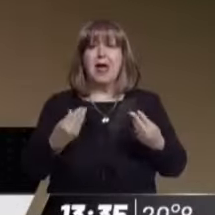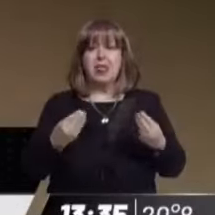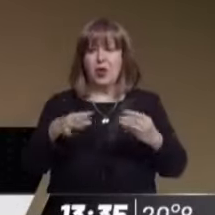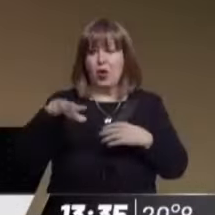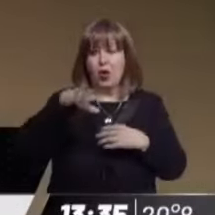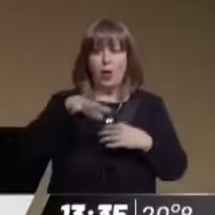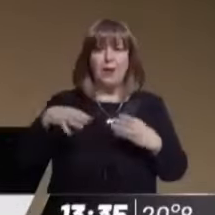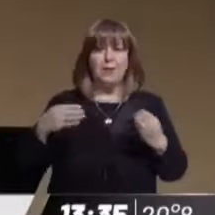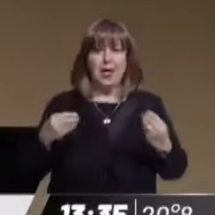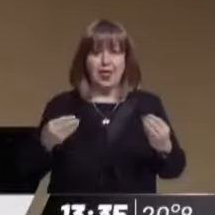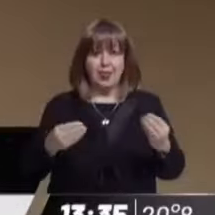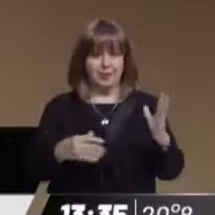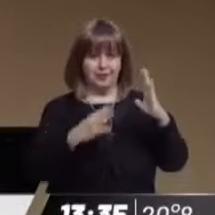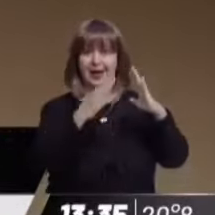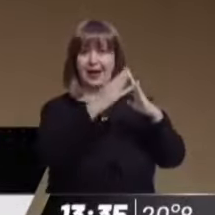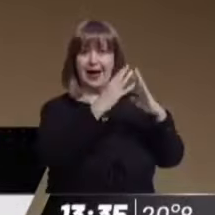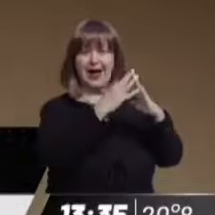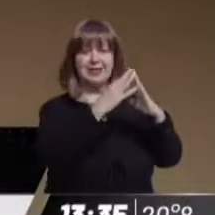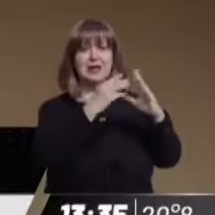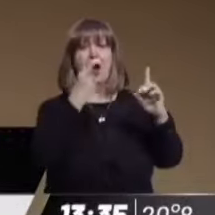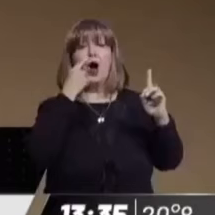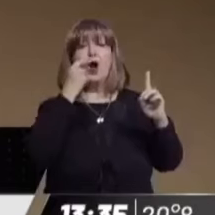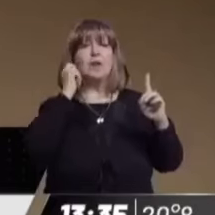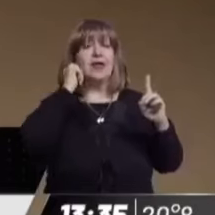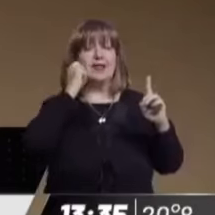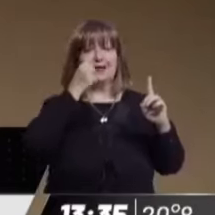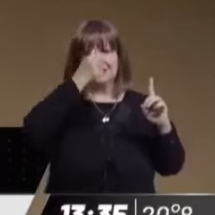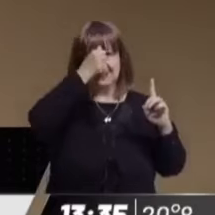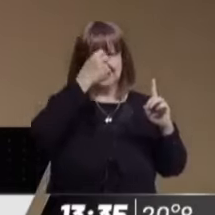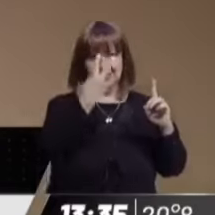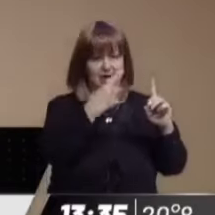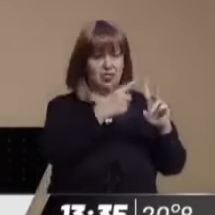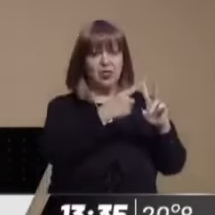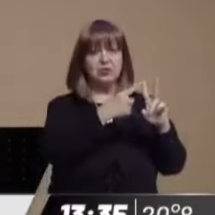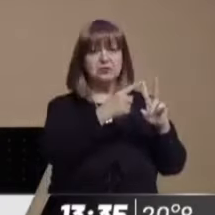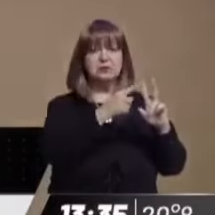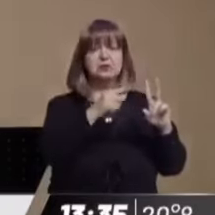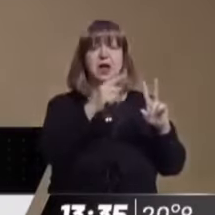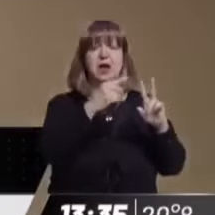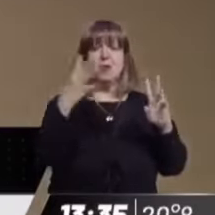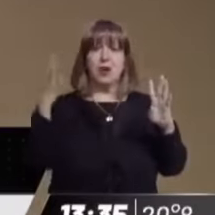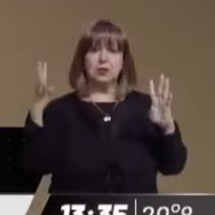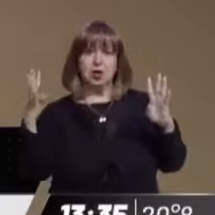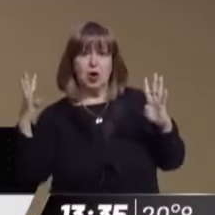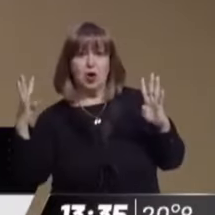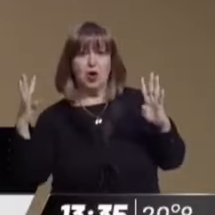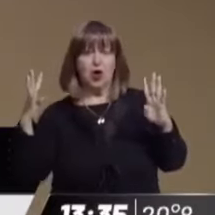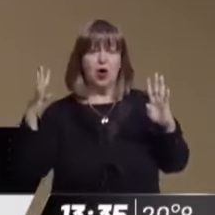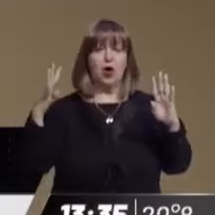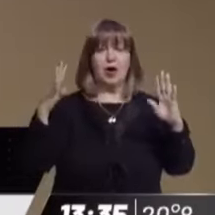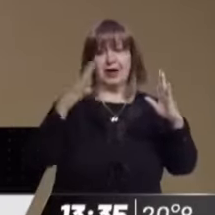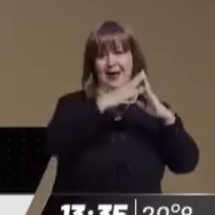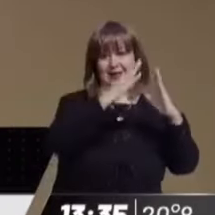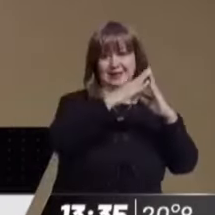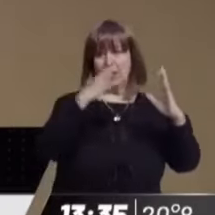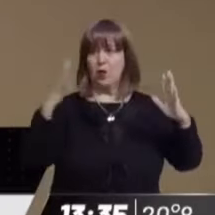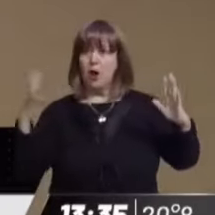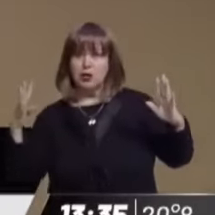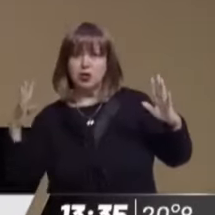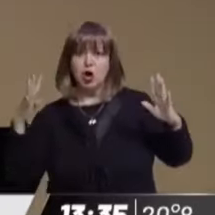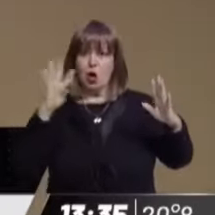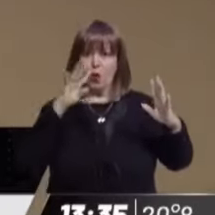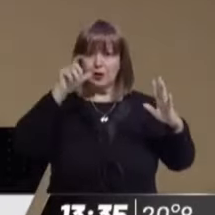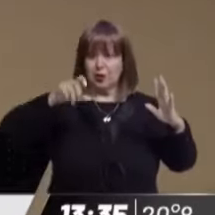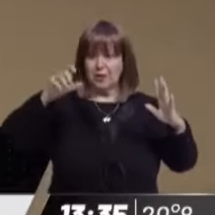zona el dueño de la vivienda un hombre de 62 años Fue sorprendido por estos delincuentes estos malvivientes estos